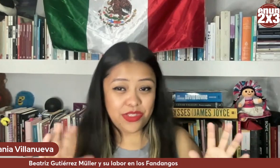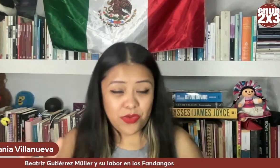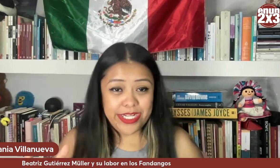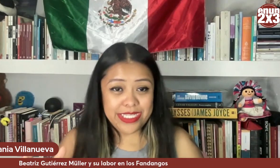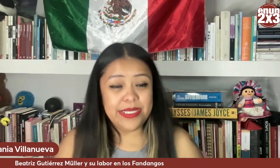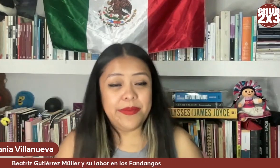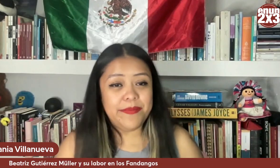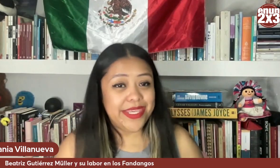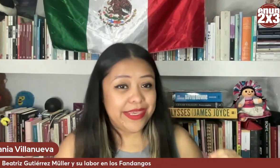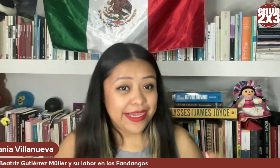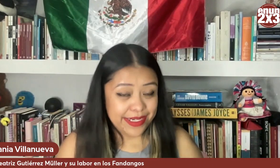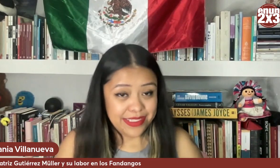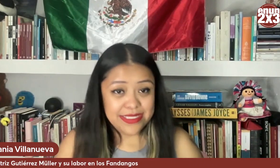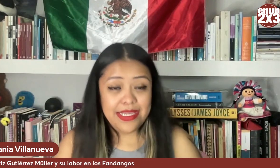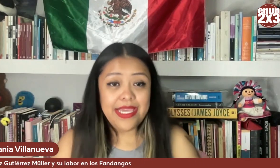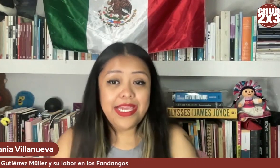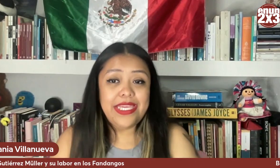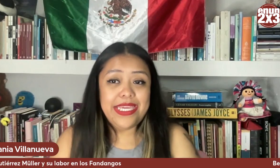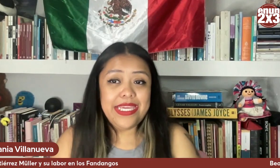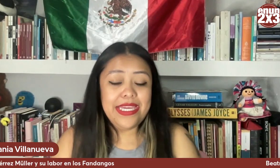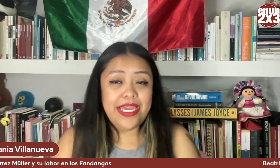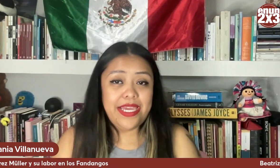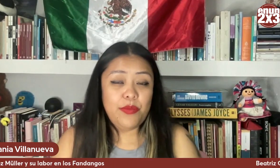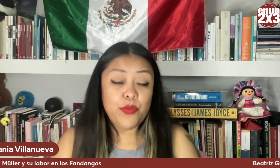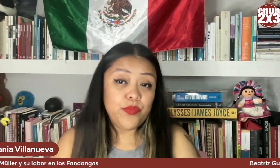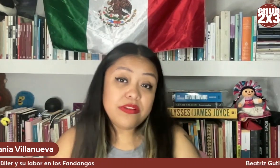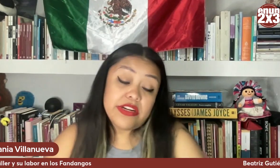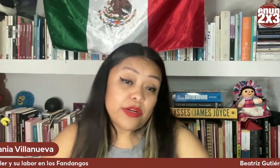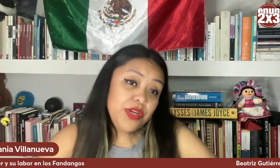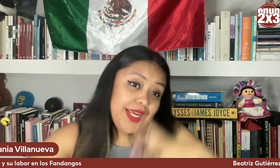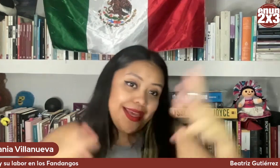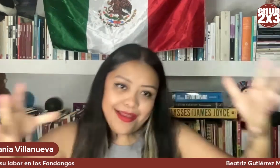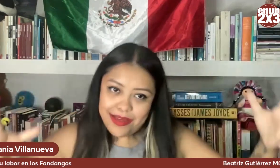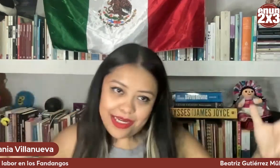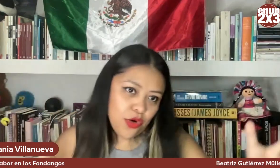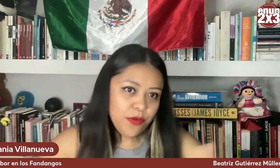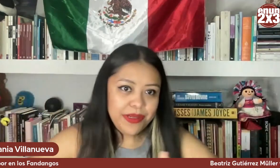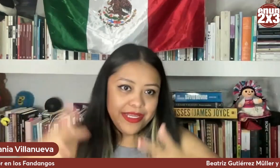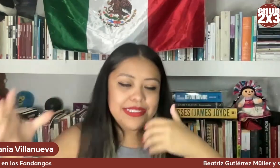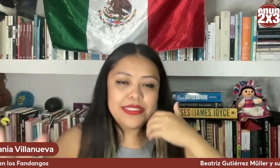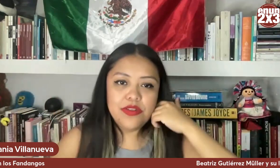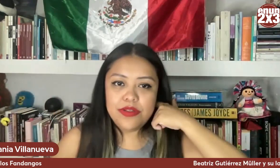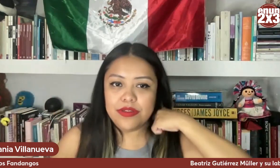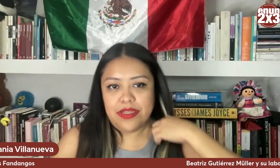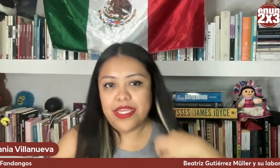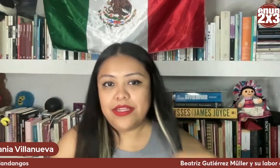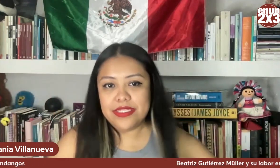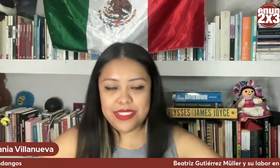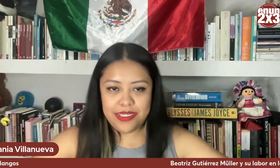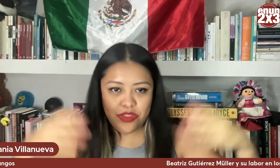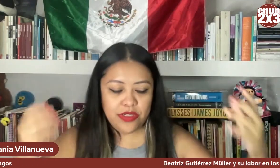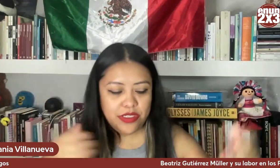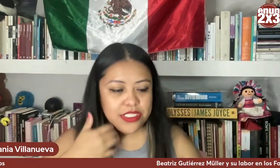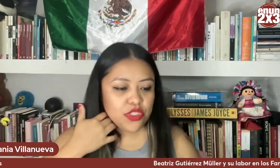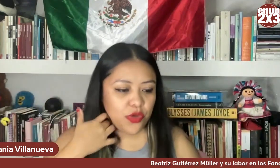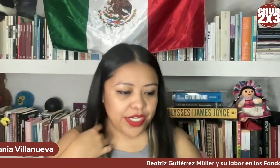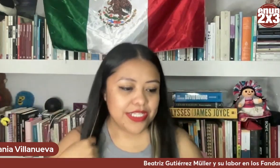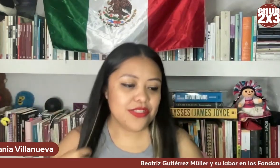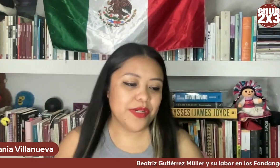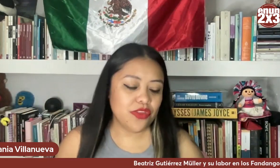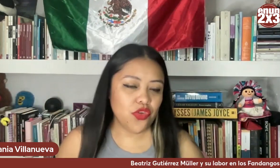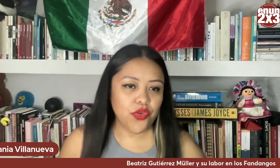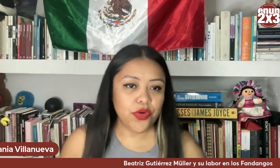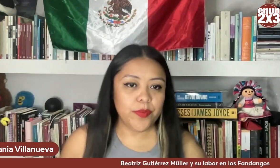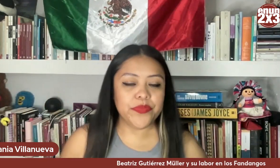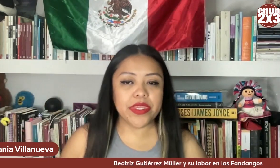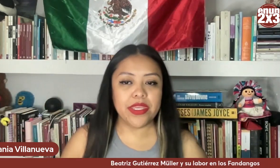para escritoras mexicanas y reunía a jóvenes, ¿no? En ciertas